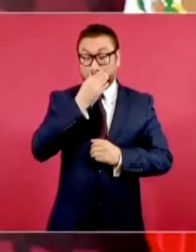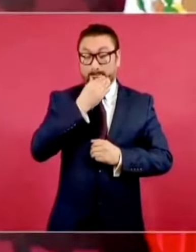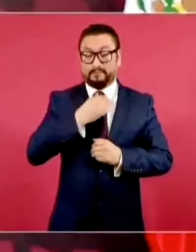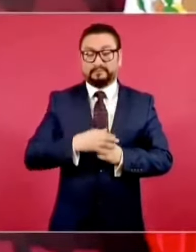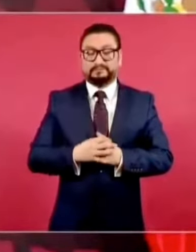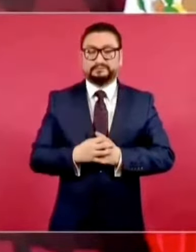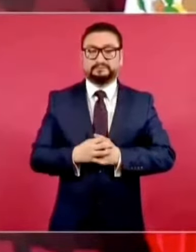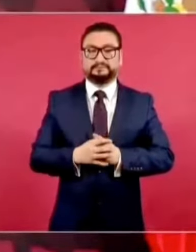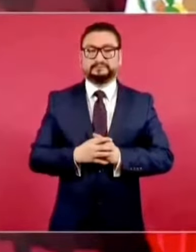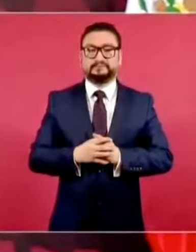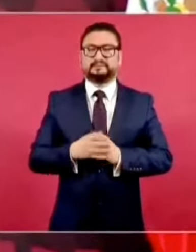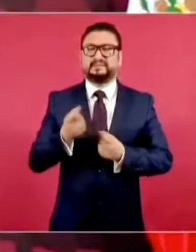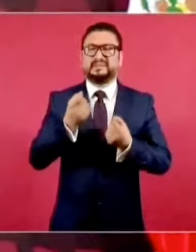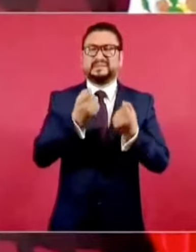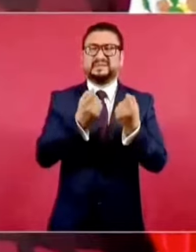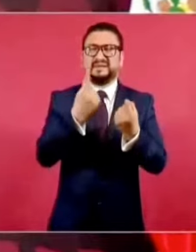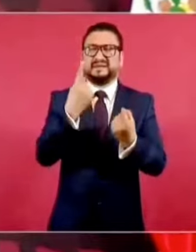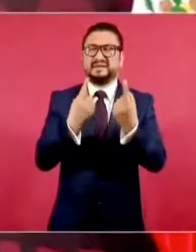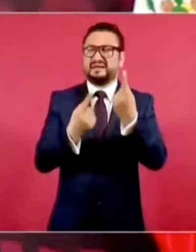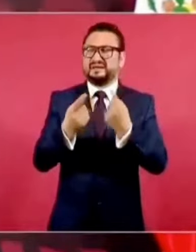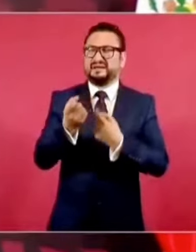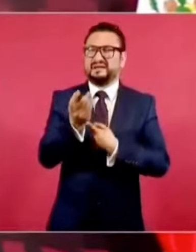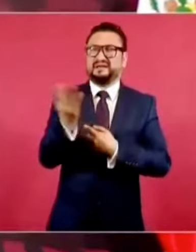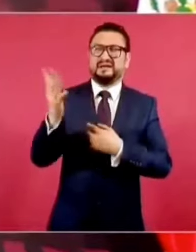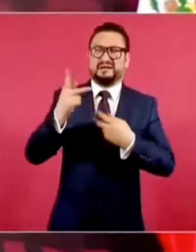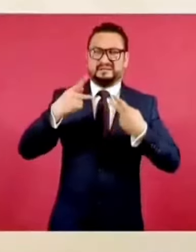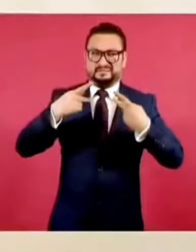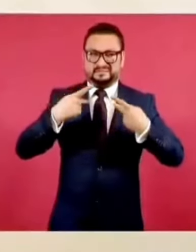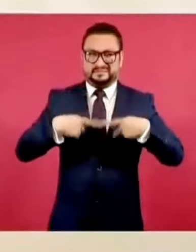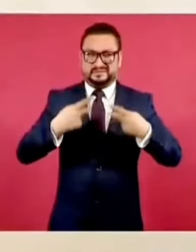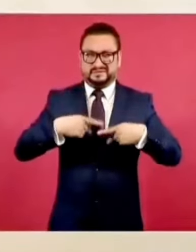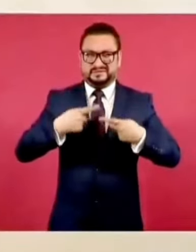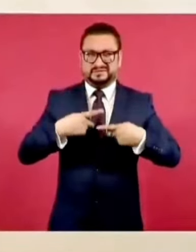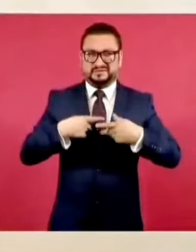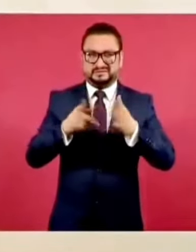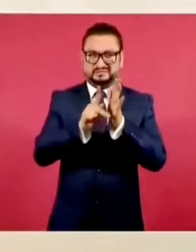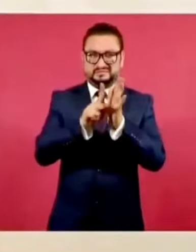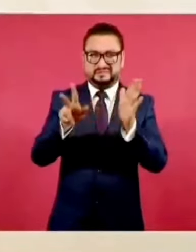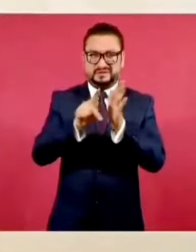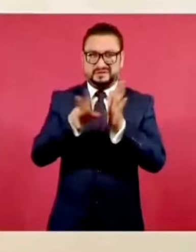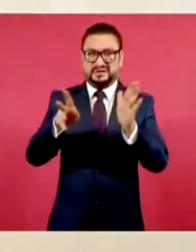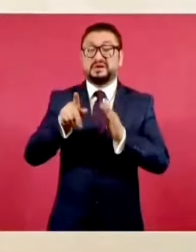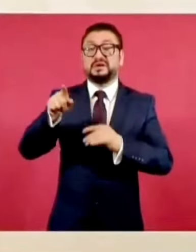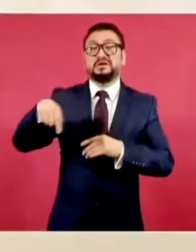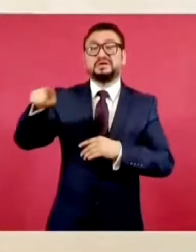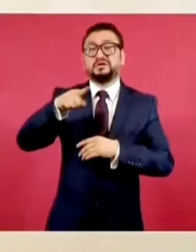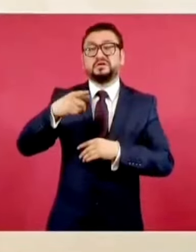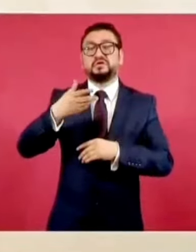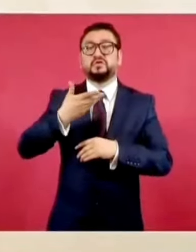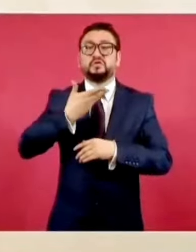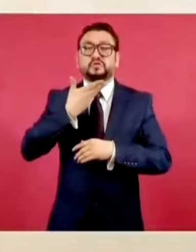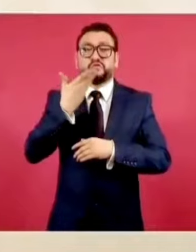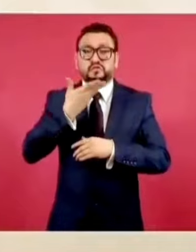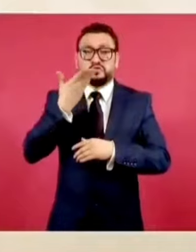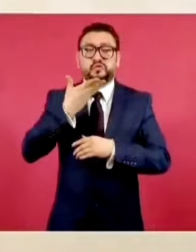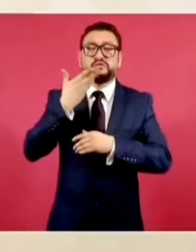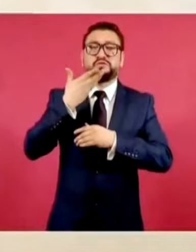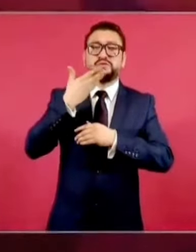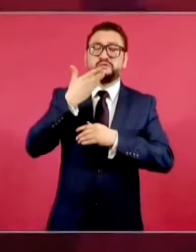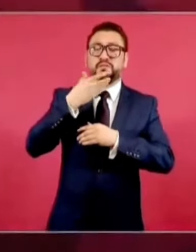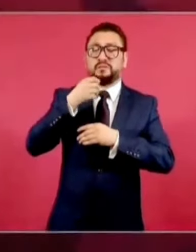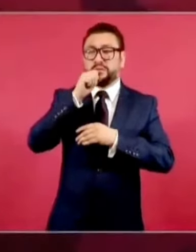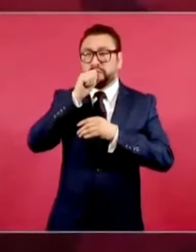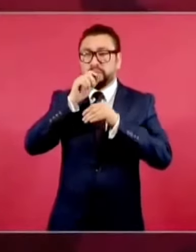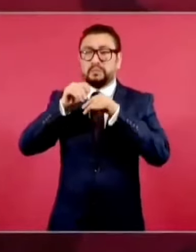este periodistas eh conservadores o medios